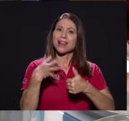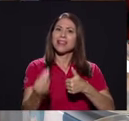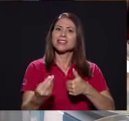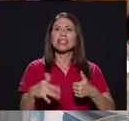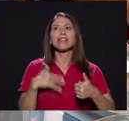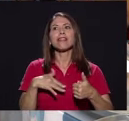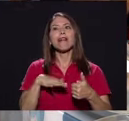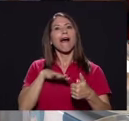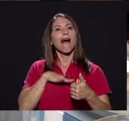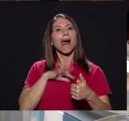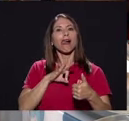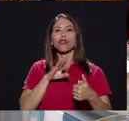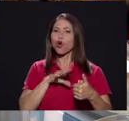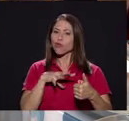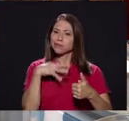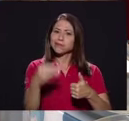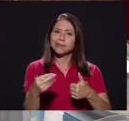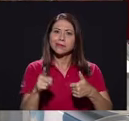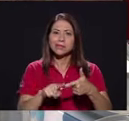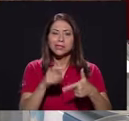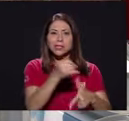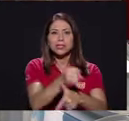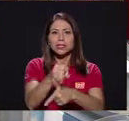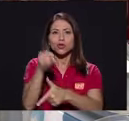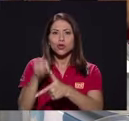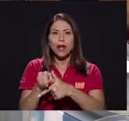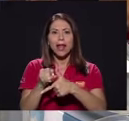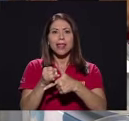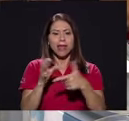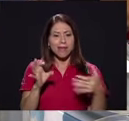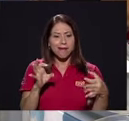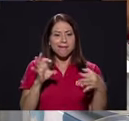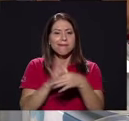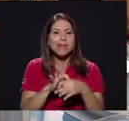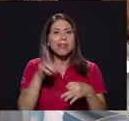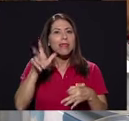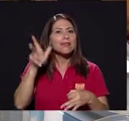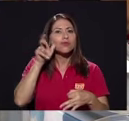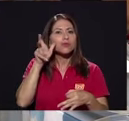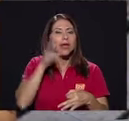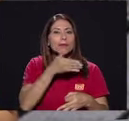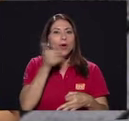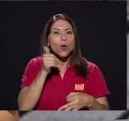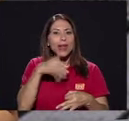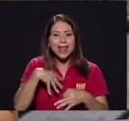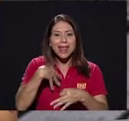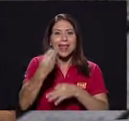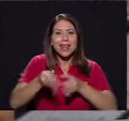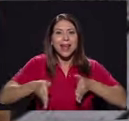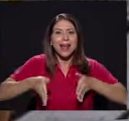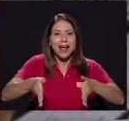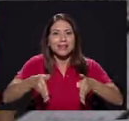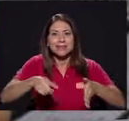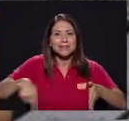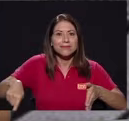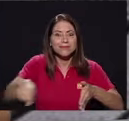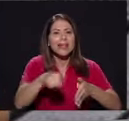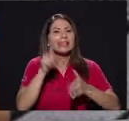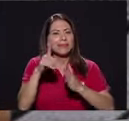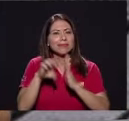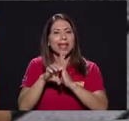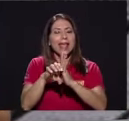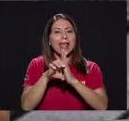del estado de confort en la agenda del gobierno abierto, pero también la institucionalidad de escuchar mejor e ir a la calle, e ir donde están las personas. Y yo me voy a